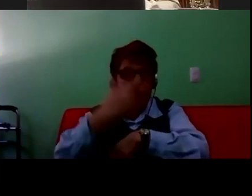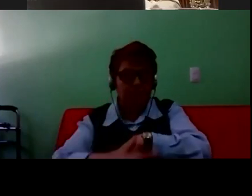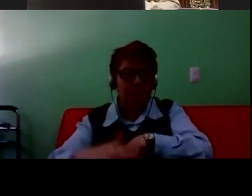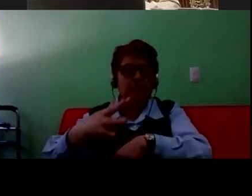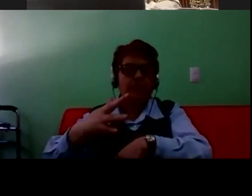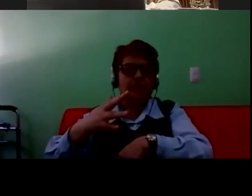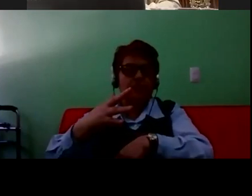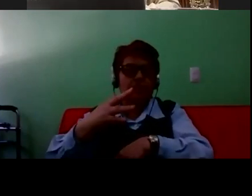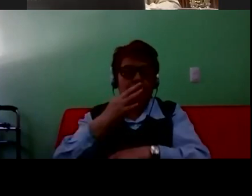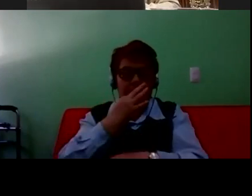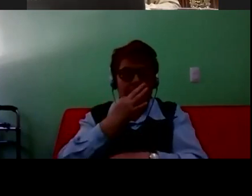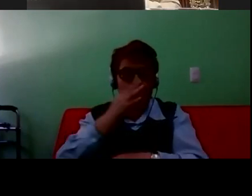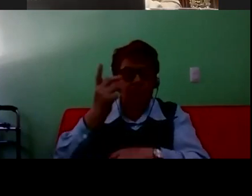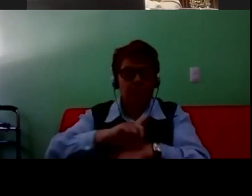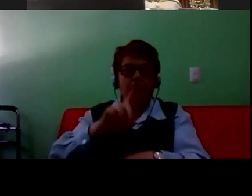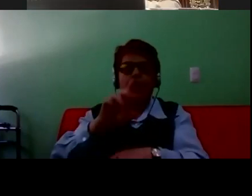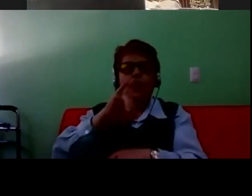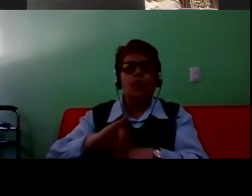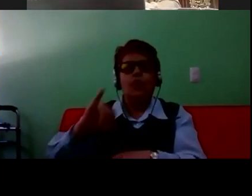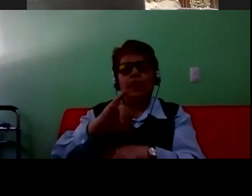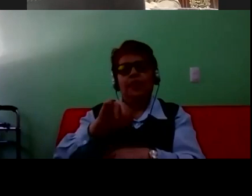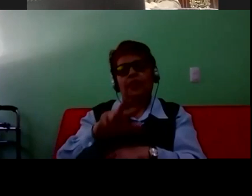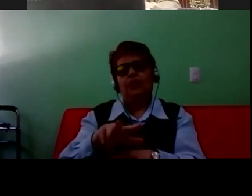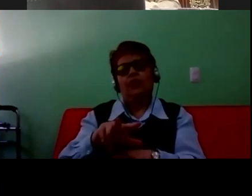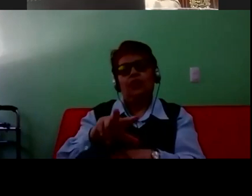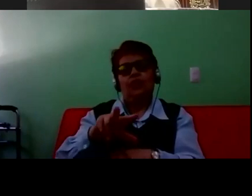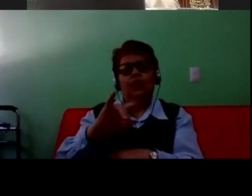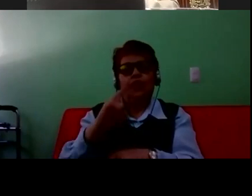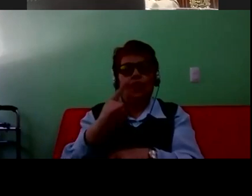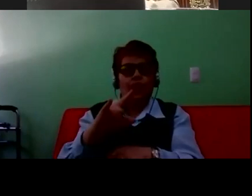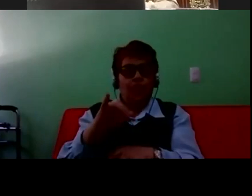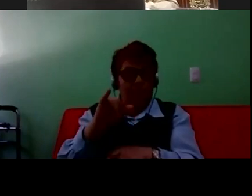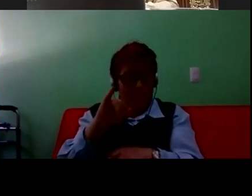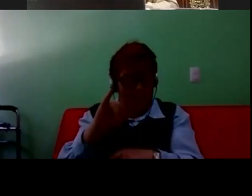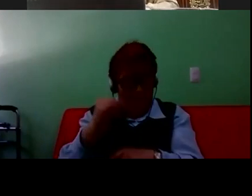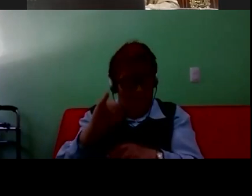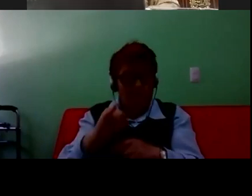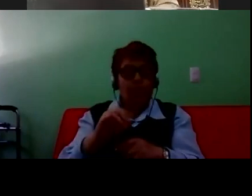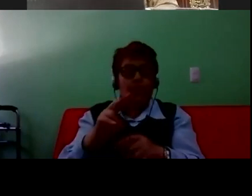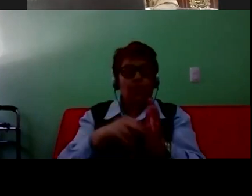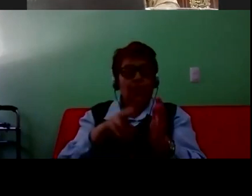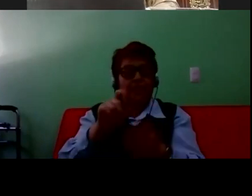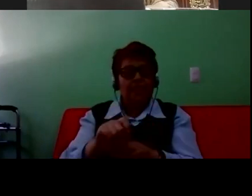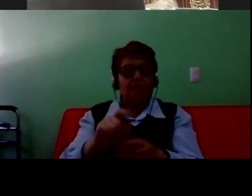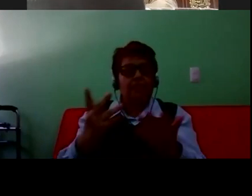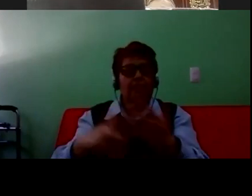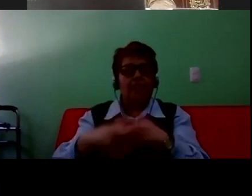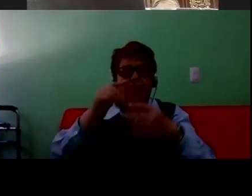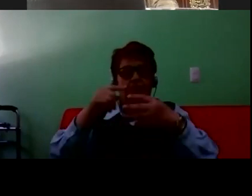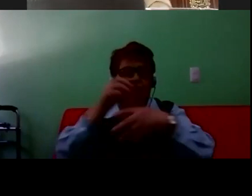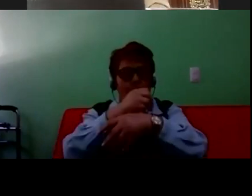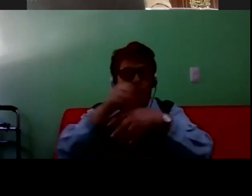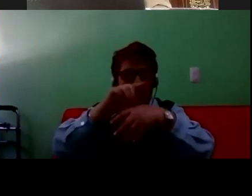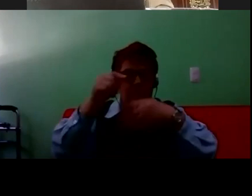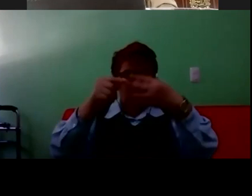12 horas con 10 minutos del día jueves 18 de junio del 2020. El orden del día de esta sesión se integra de 10 puntos, mismo